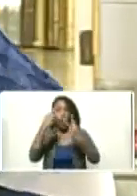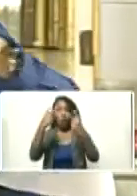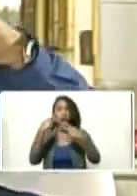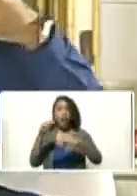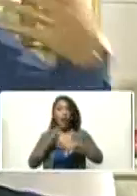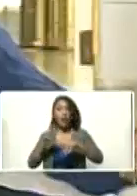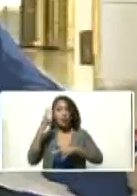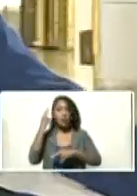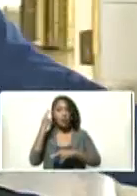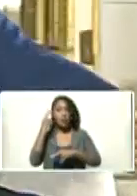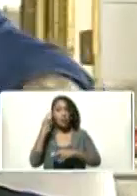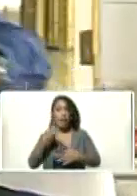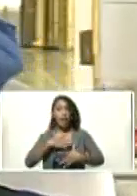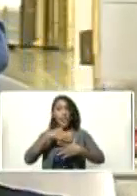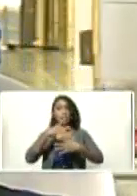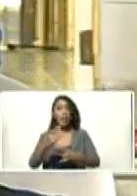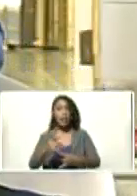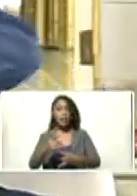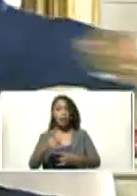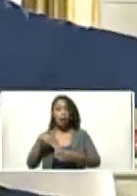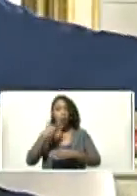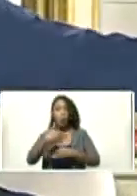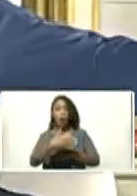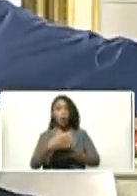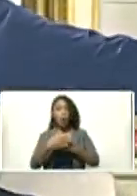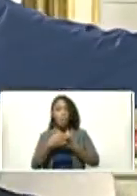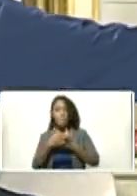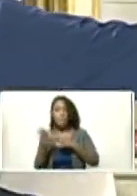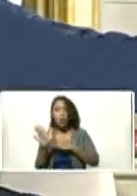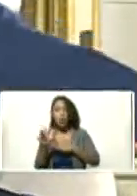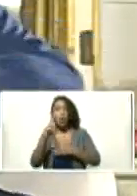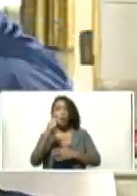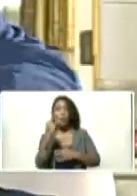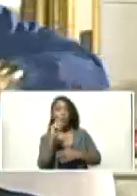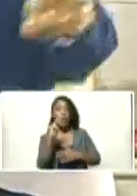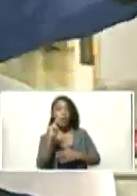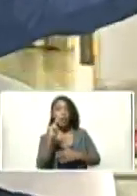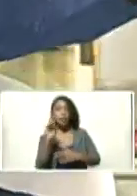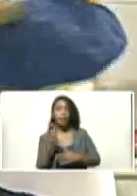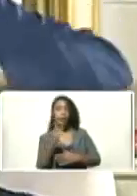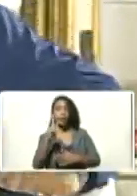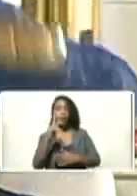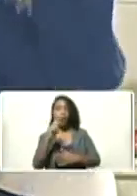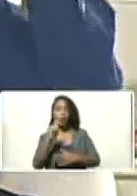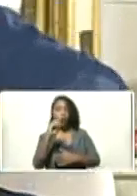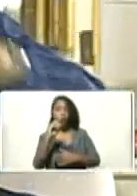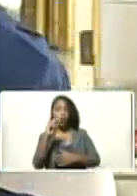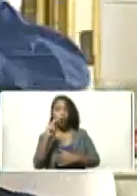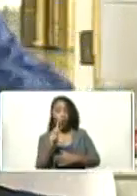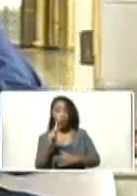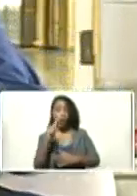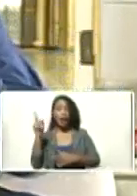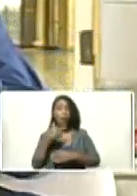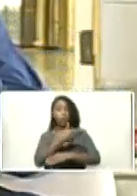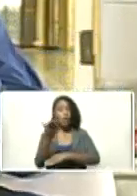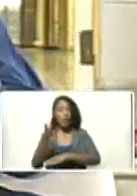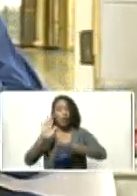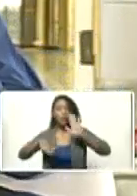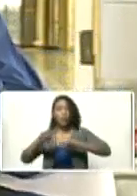niñas, les interesen cuando abran el TikTok, cuando abran el Instagram, ahí estén ustedes tocando el tambor,